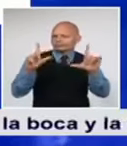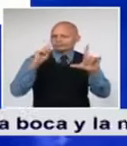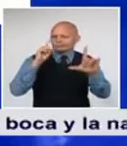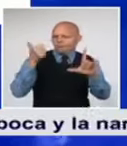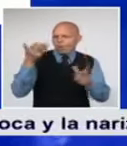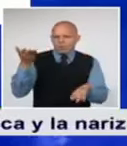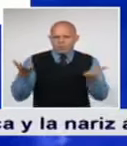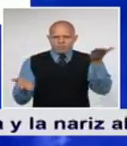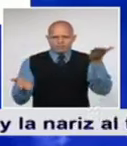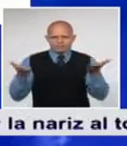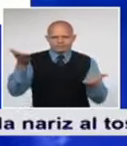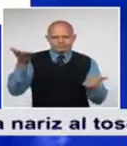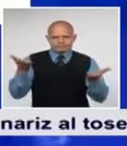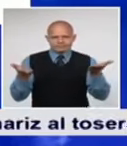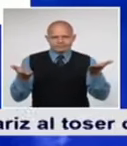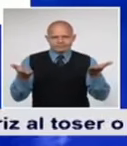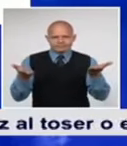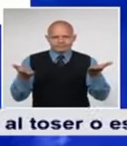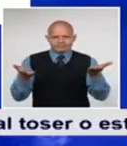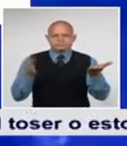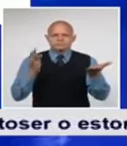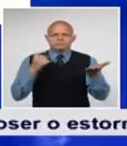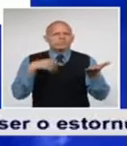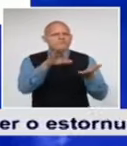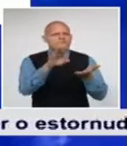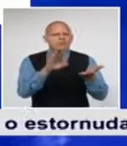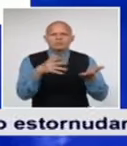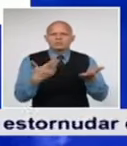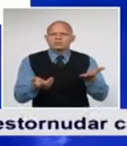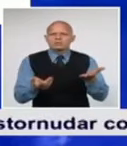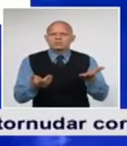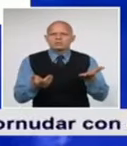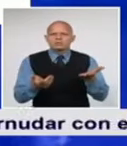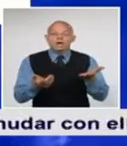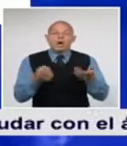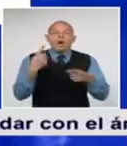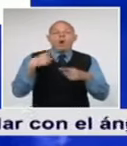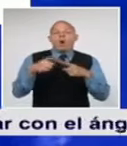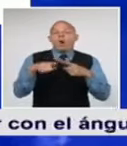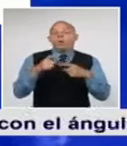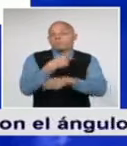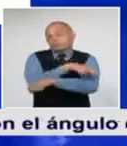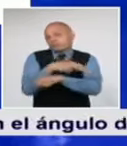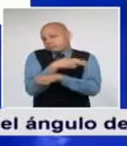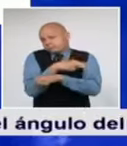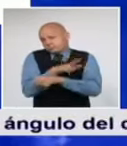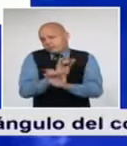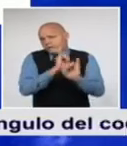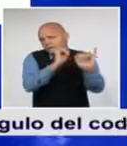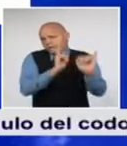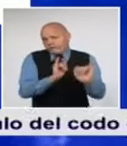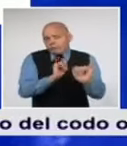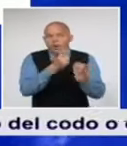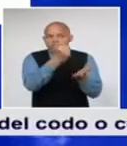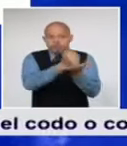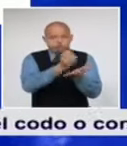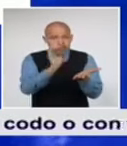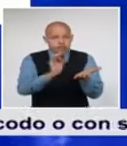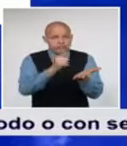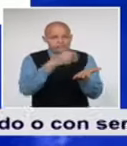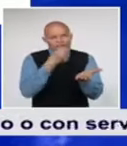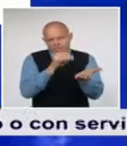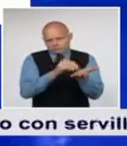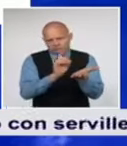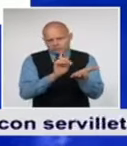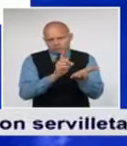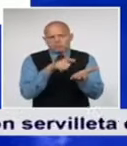comparación que cogemos de una agencia internacional oficial,